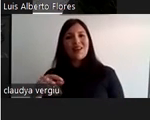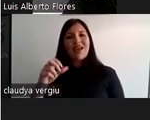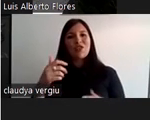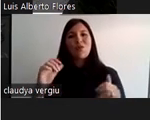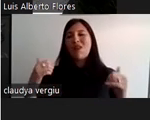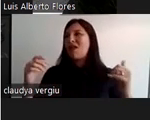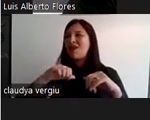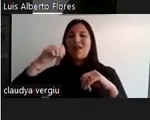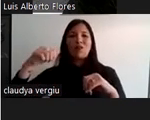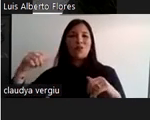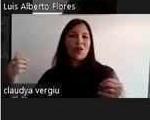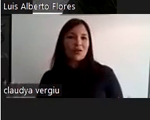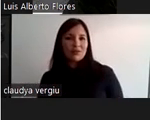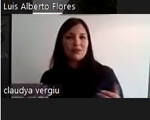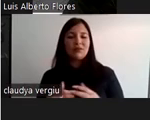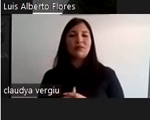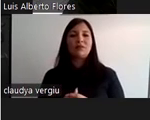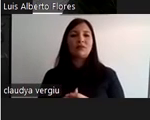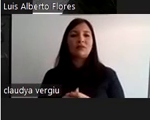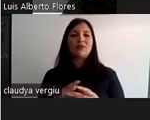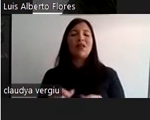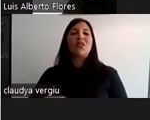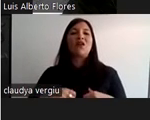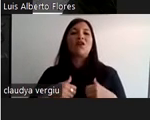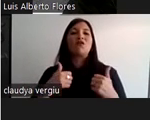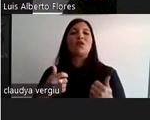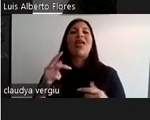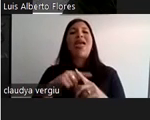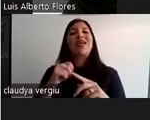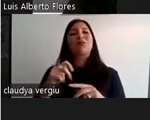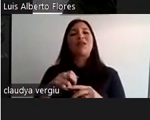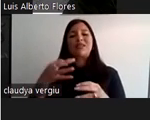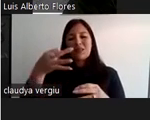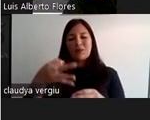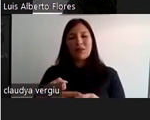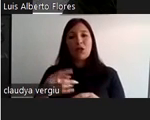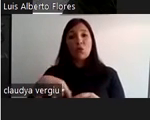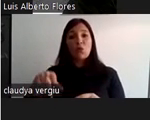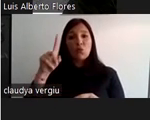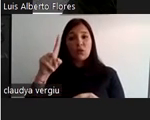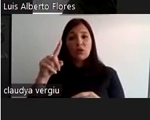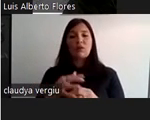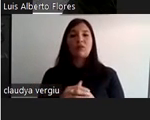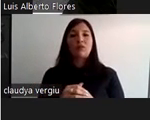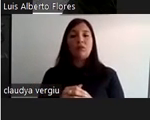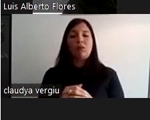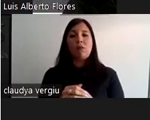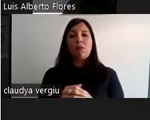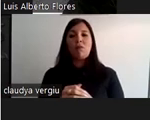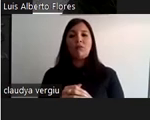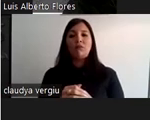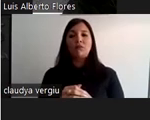naturaleza pero también disfrutar experiencias auténticas únicas y acá donde también el turismo